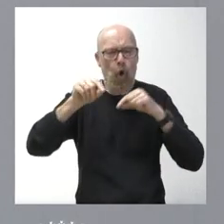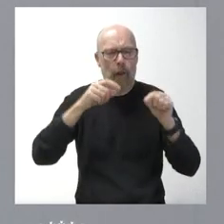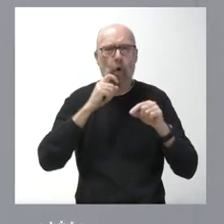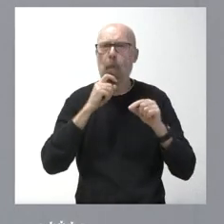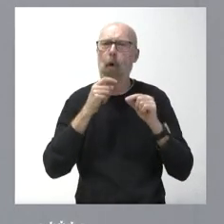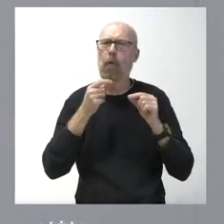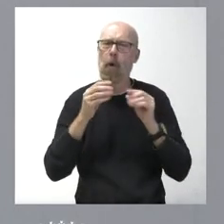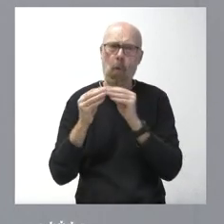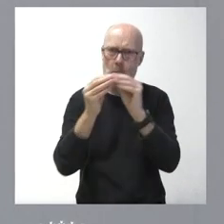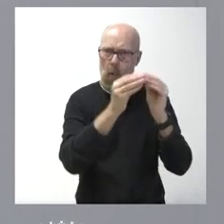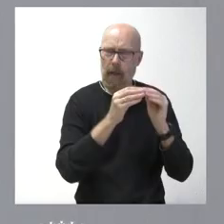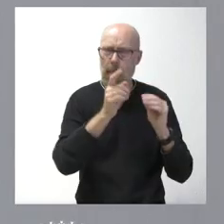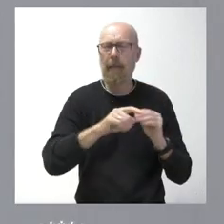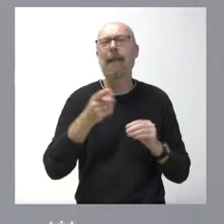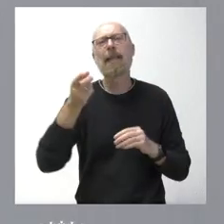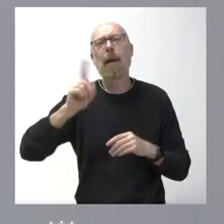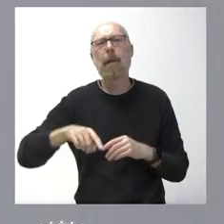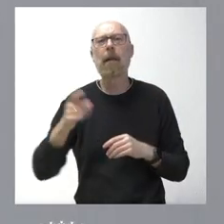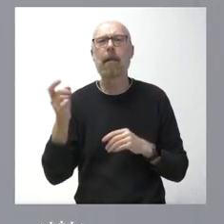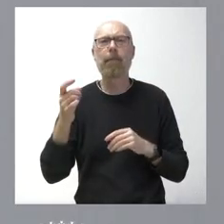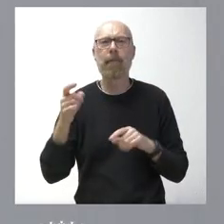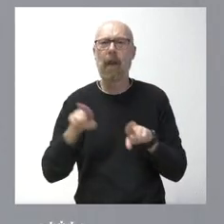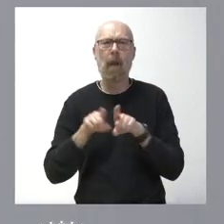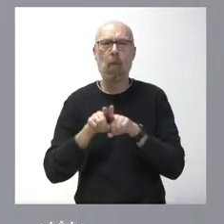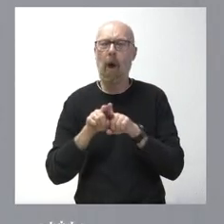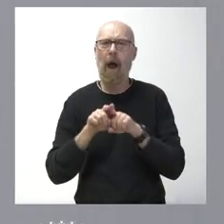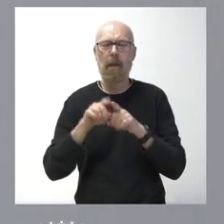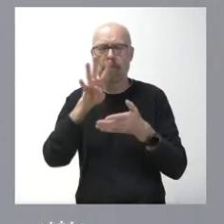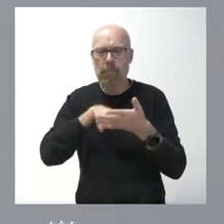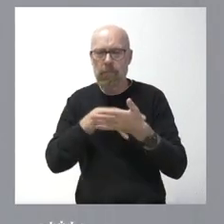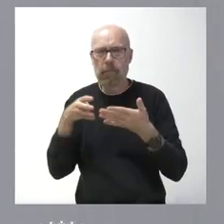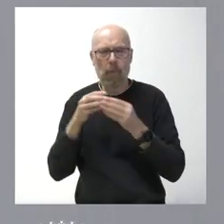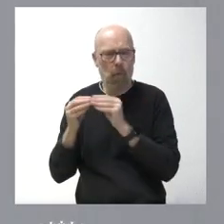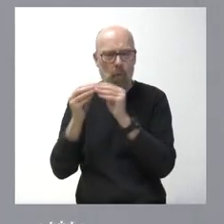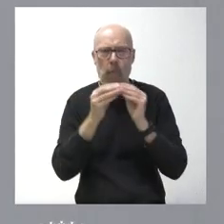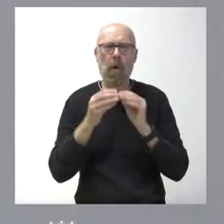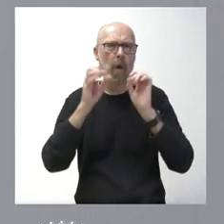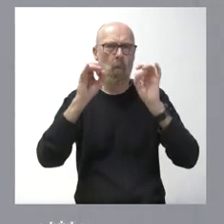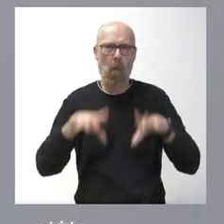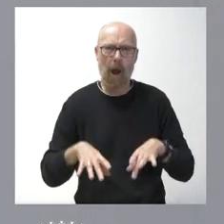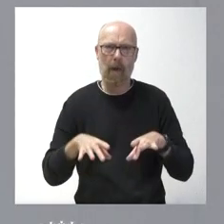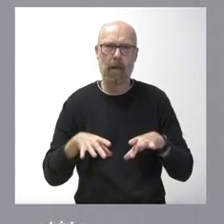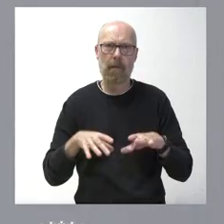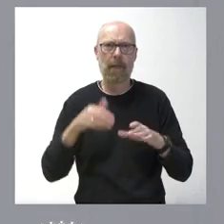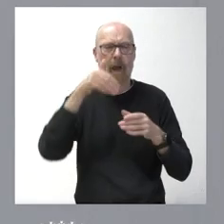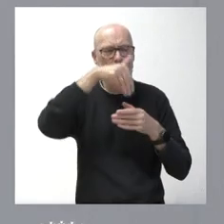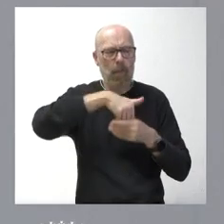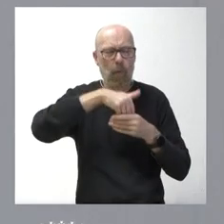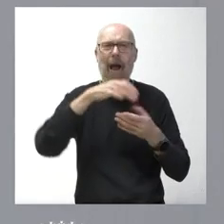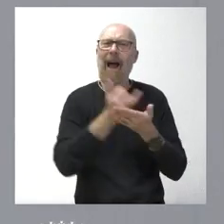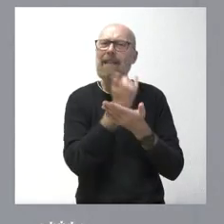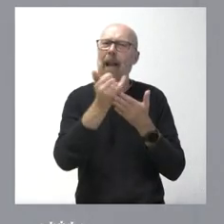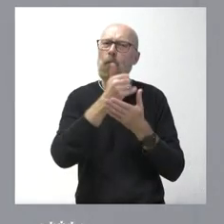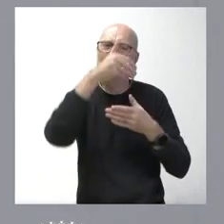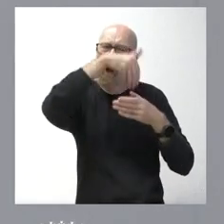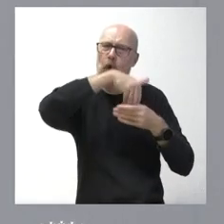homogéneos y que tengamos las mismas matrices lo que entra dentro del programa de cada asignatura En definitiva